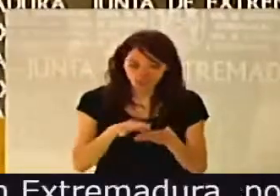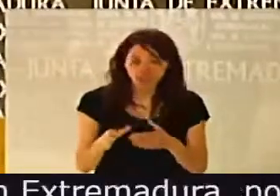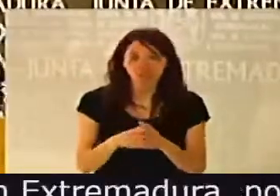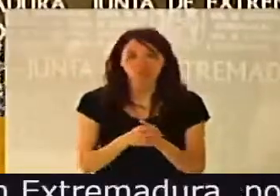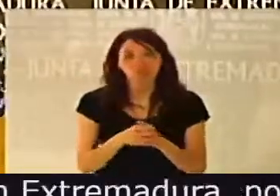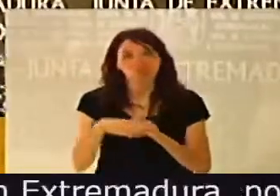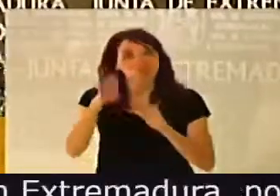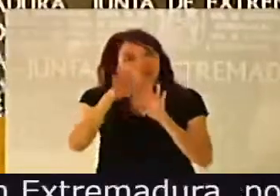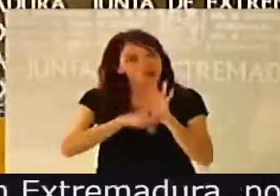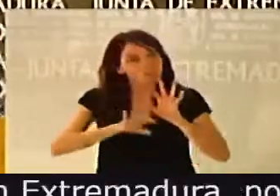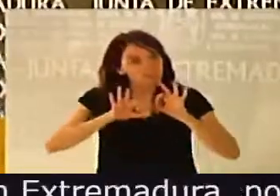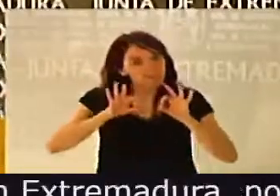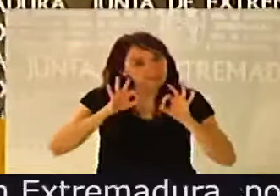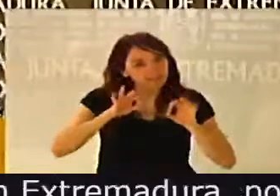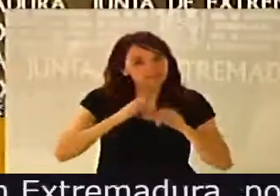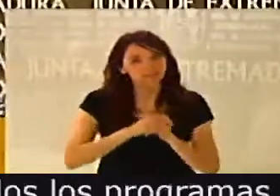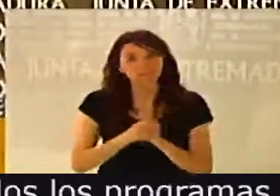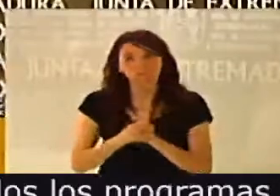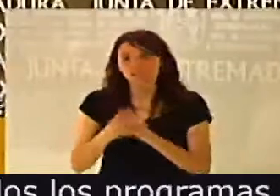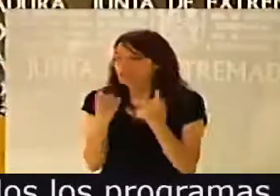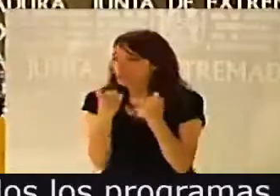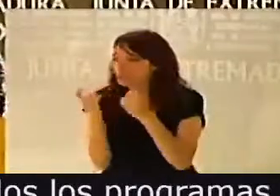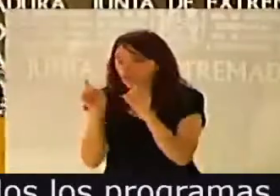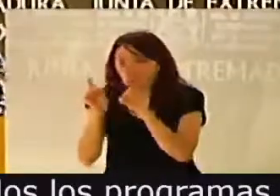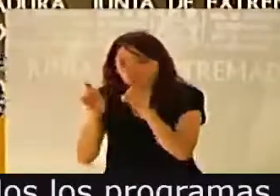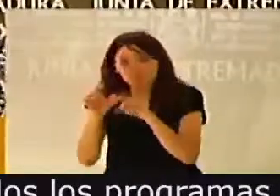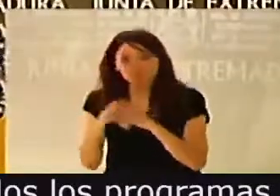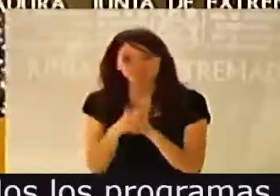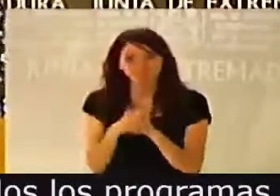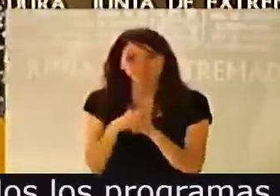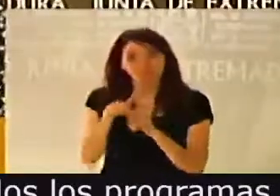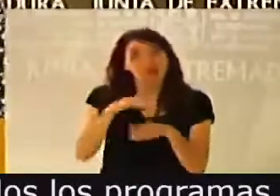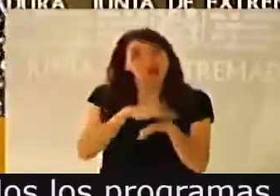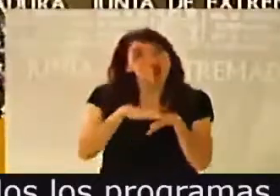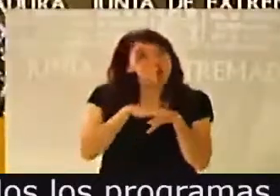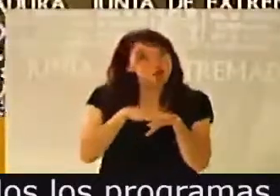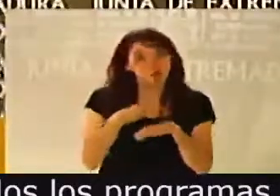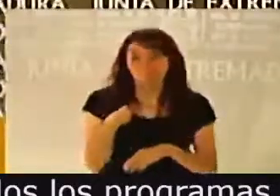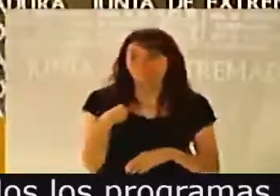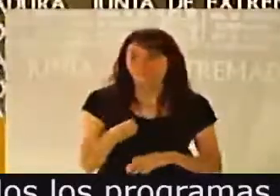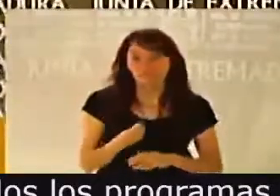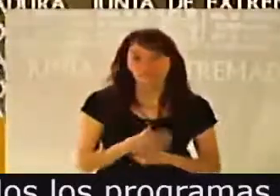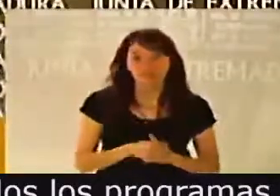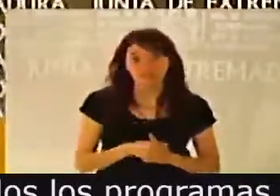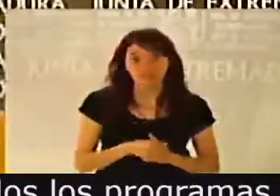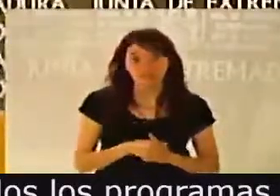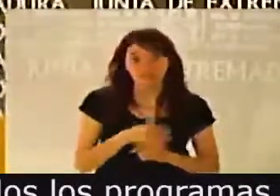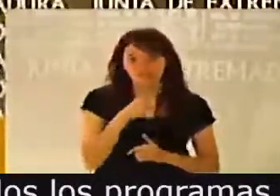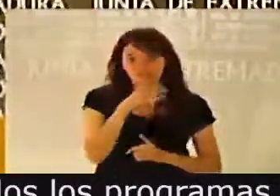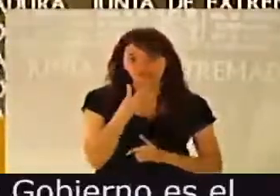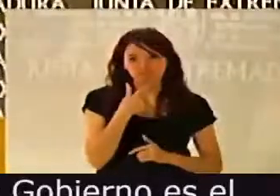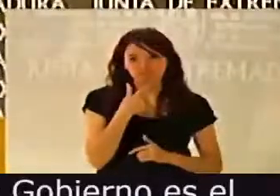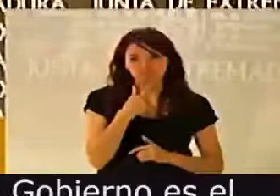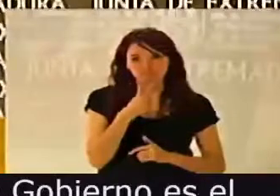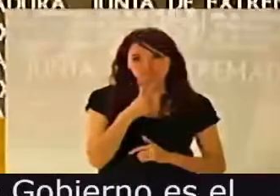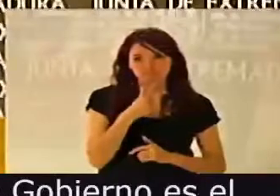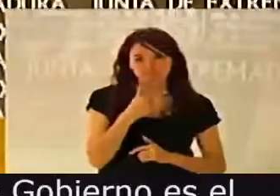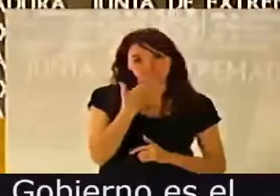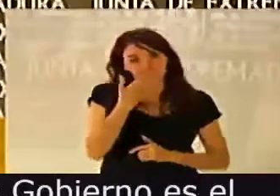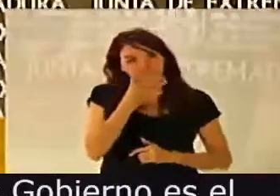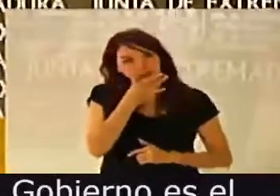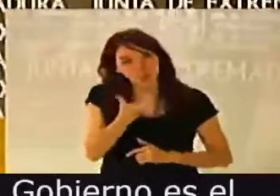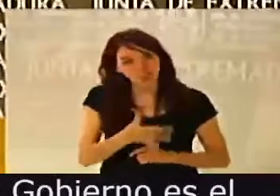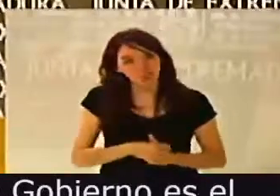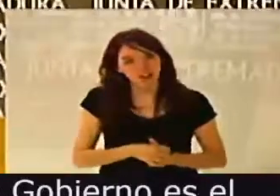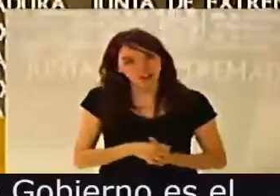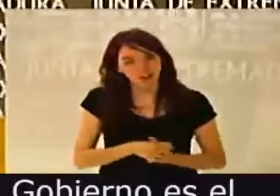programas específicos, a las necesidades educativas, y este Gobierno es el mismo. Lo digo porque me produce cierto sonrojo leer